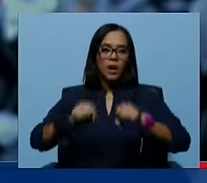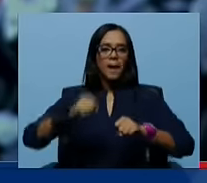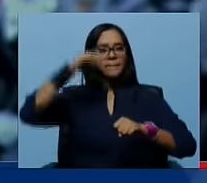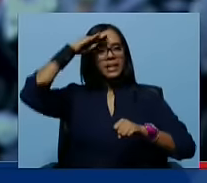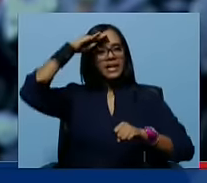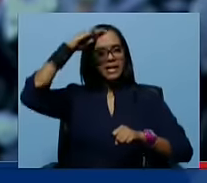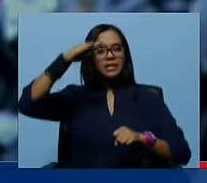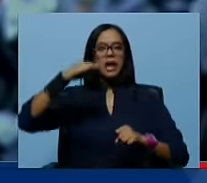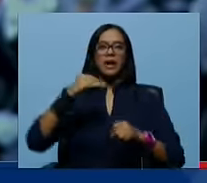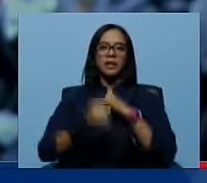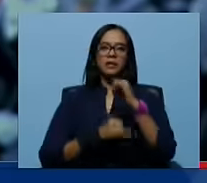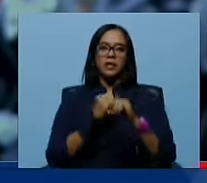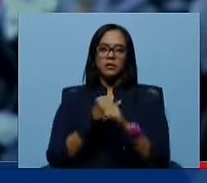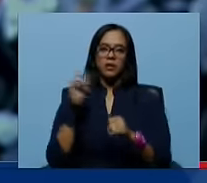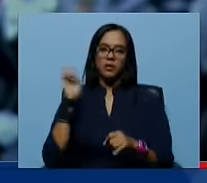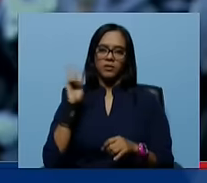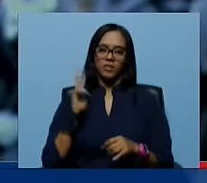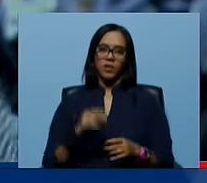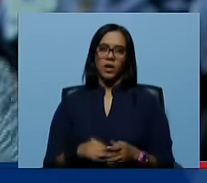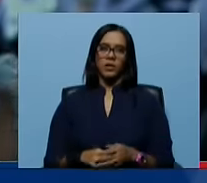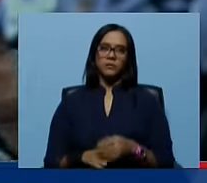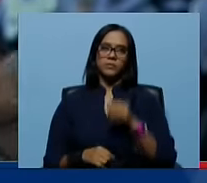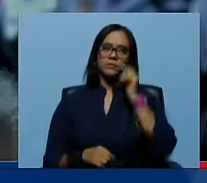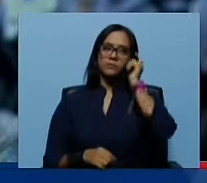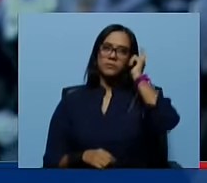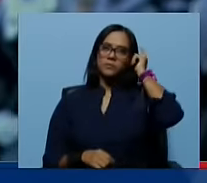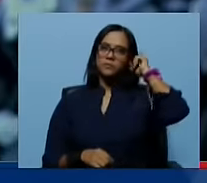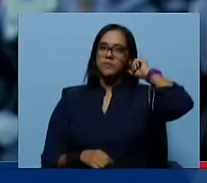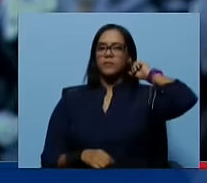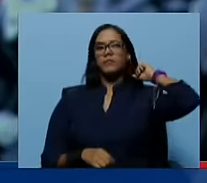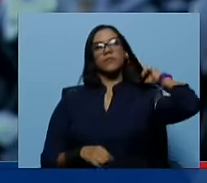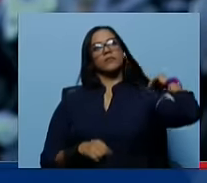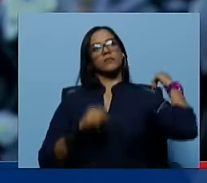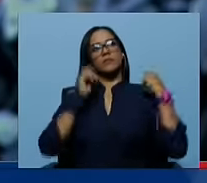militar extranjera de Venezuela. Es por escala.